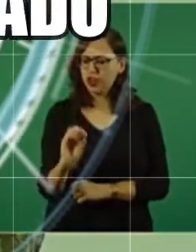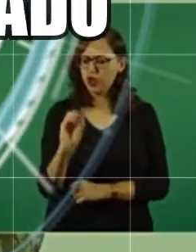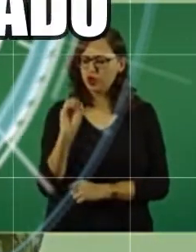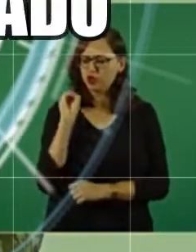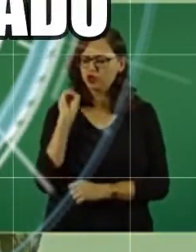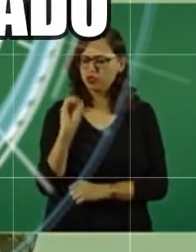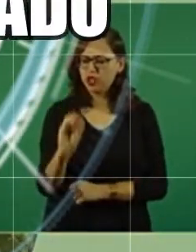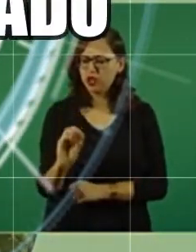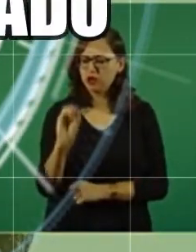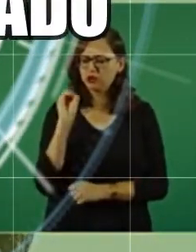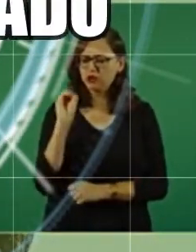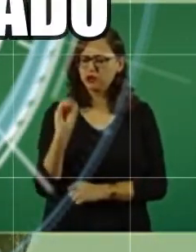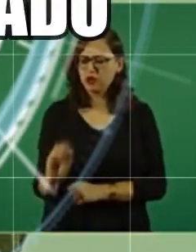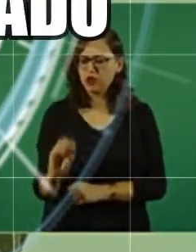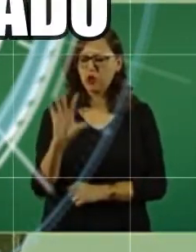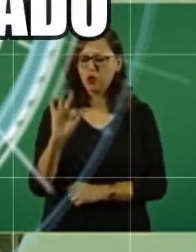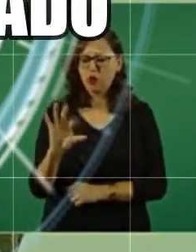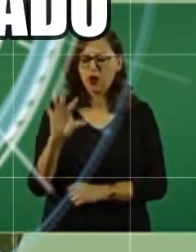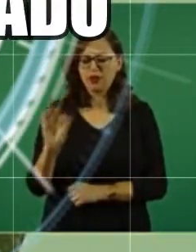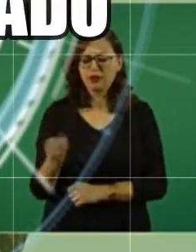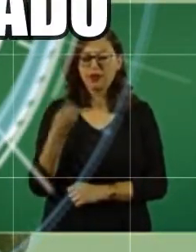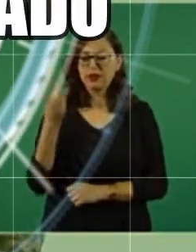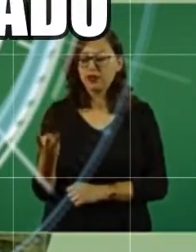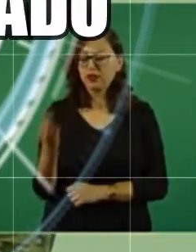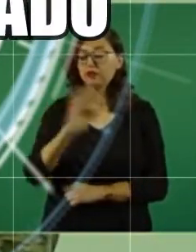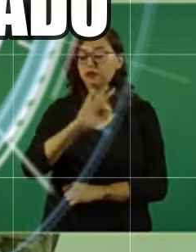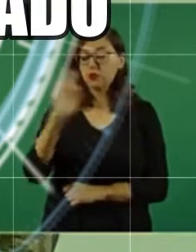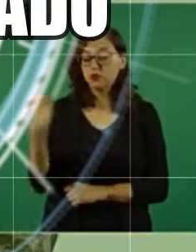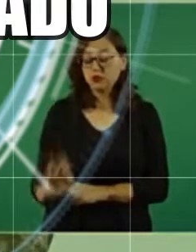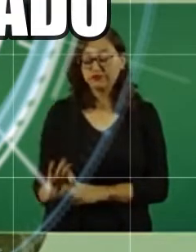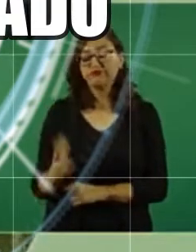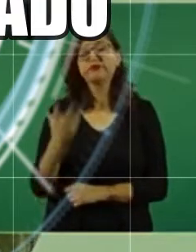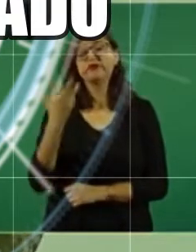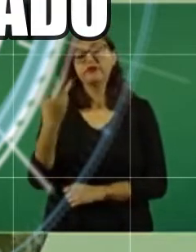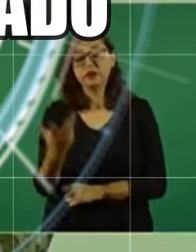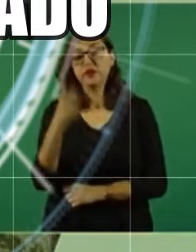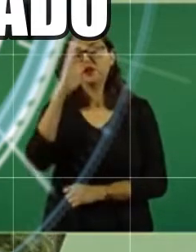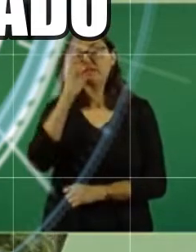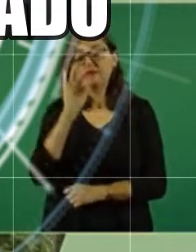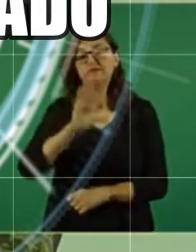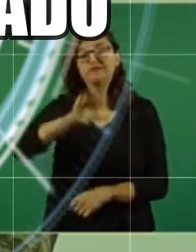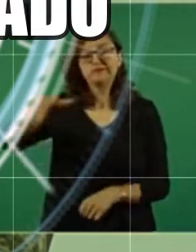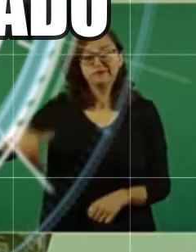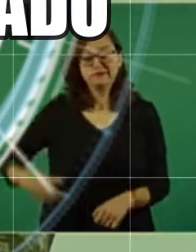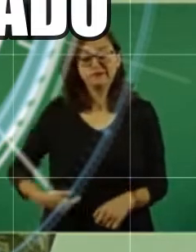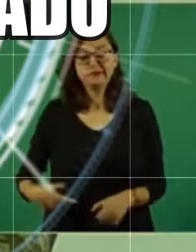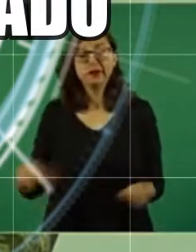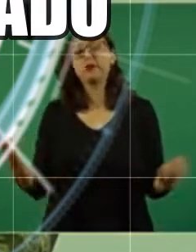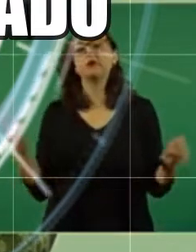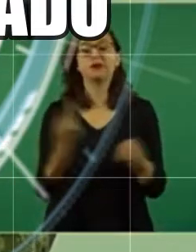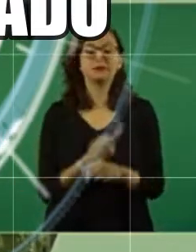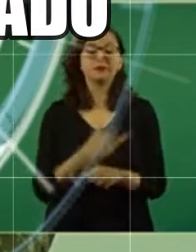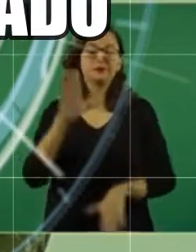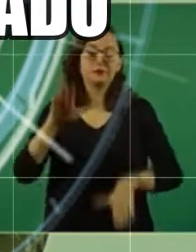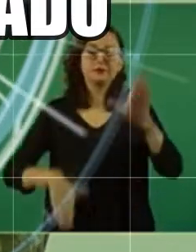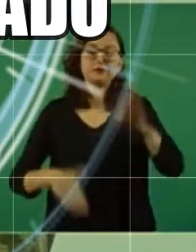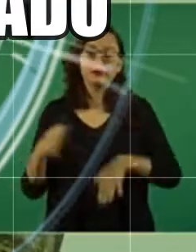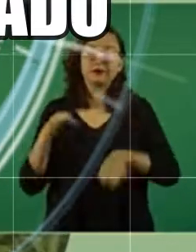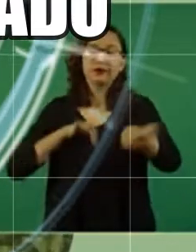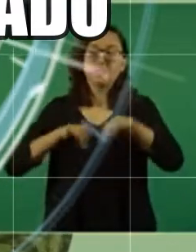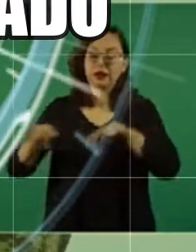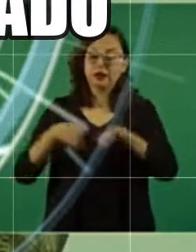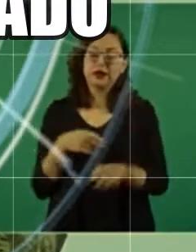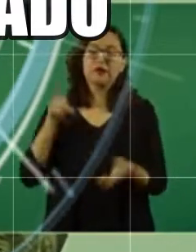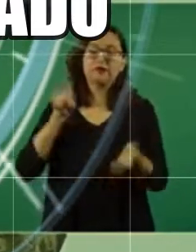0.0043% de 5 decesos. Normalmente son accidentes de trabajo, quitarse el cable de seguridad cuando está en las alturas, acercarse a